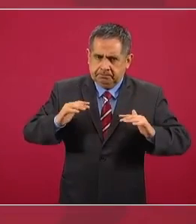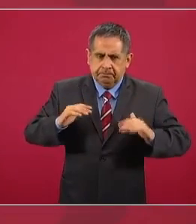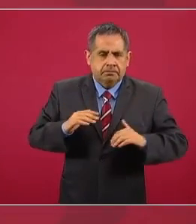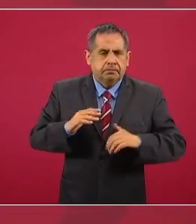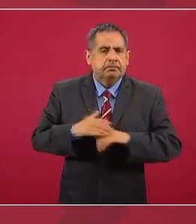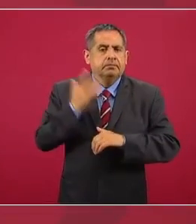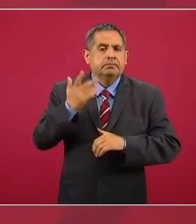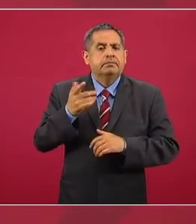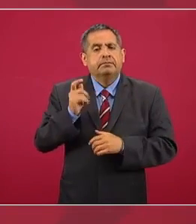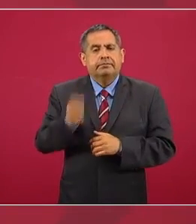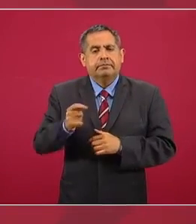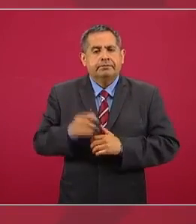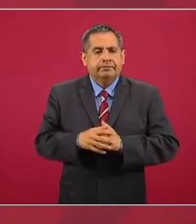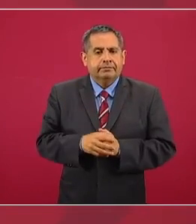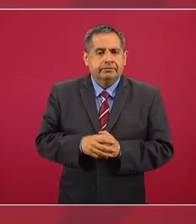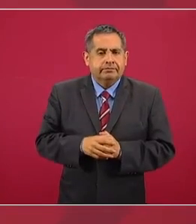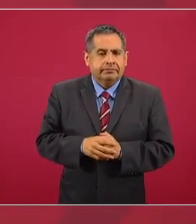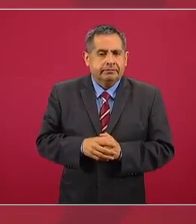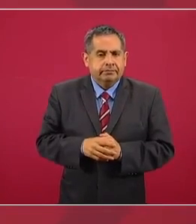porque todavía